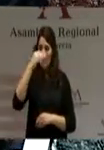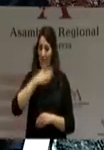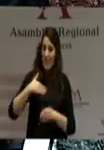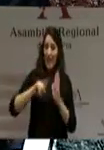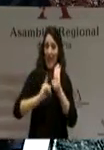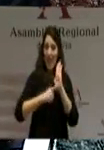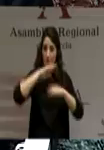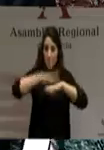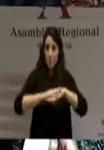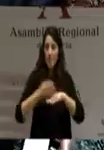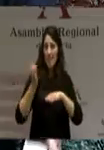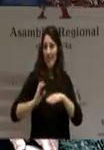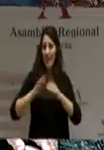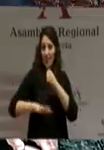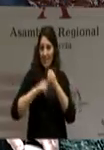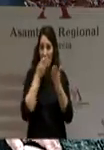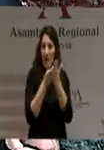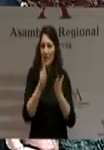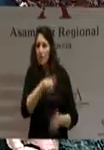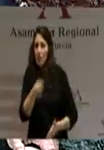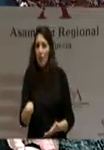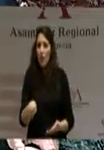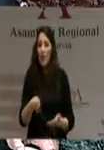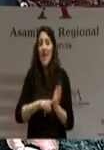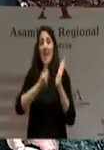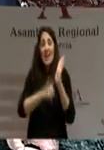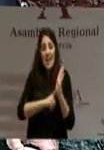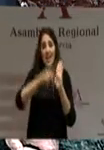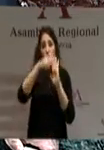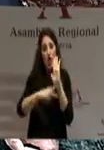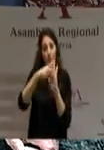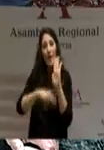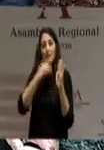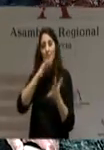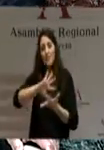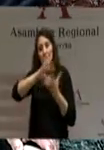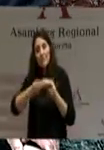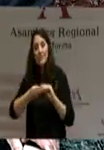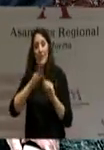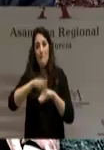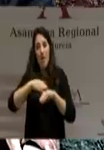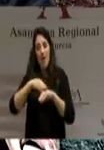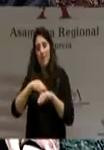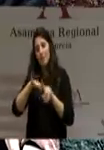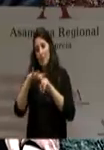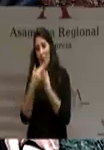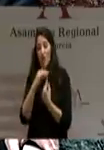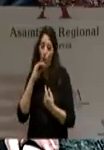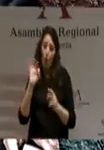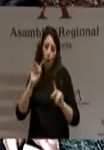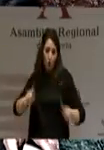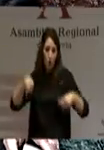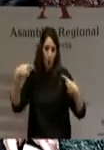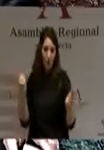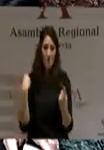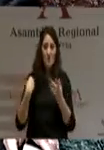básica? ¿Piensa adoptar medidas legislativas para esquivar o al menos paliar las durísimas consecuencias que la